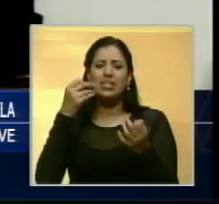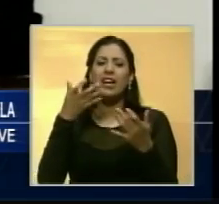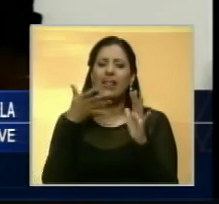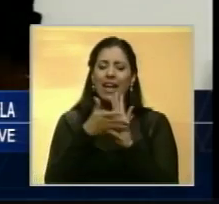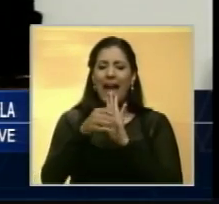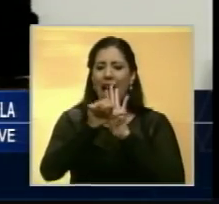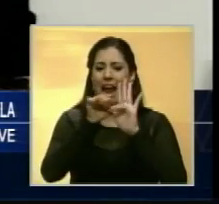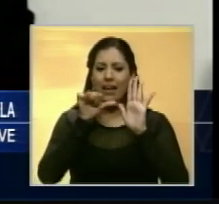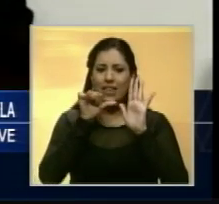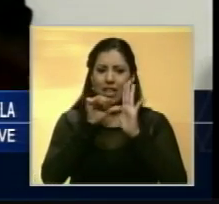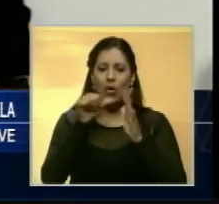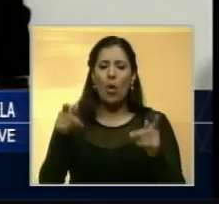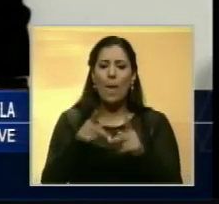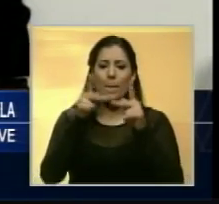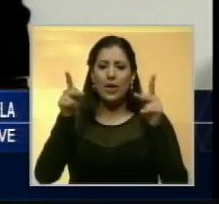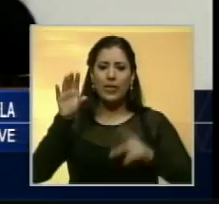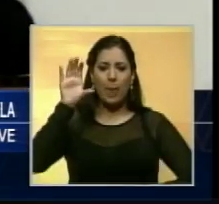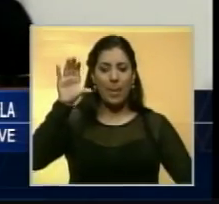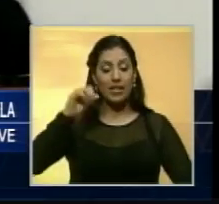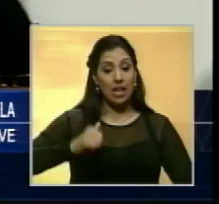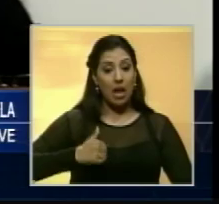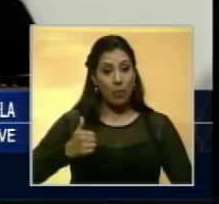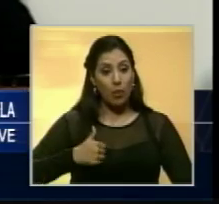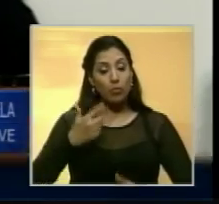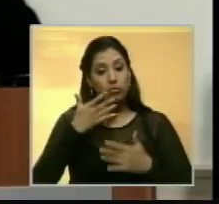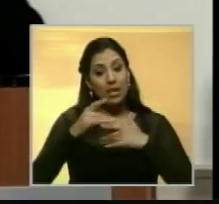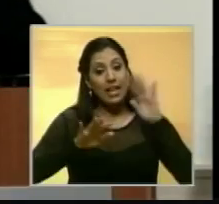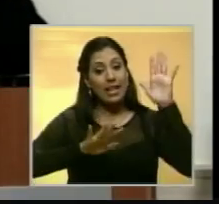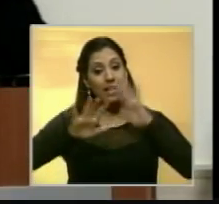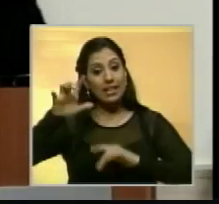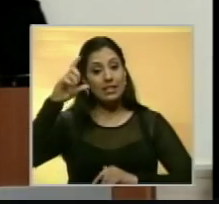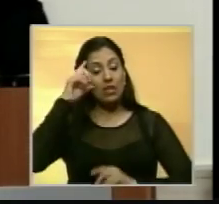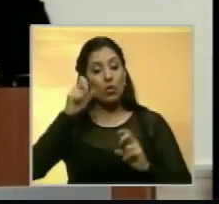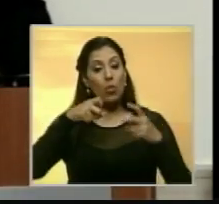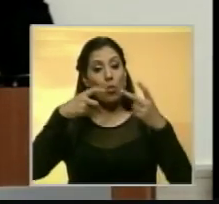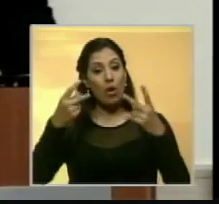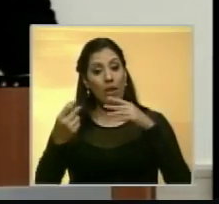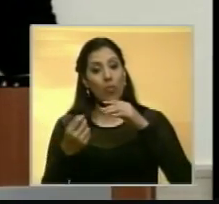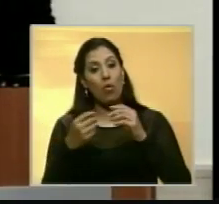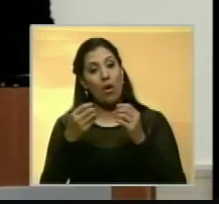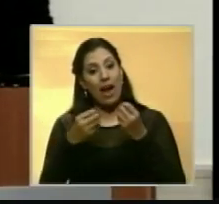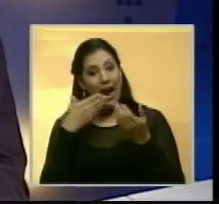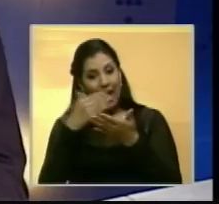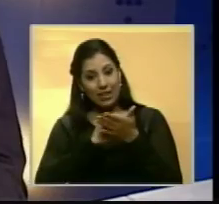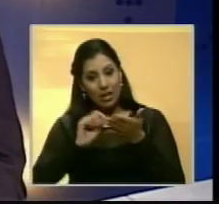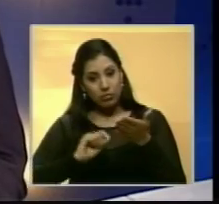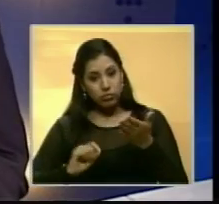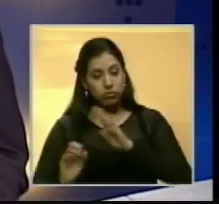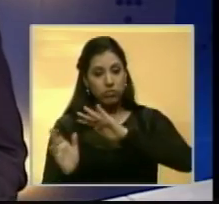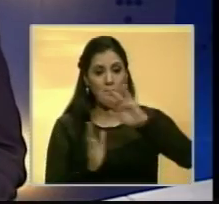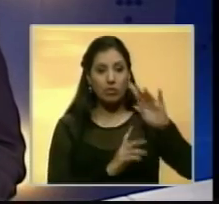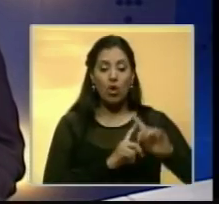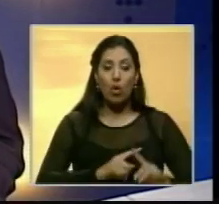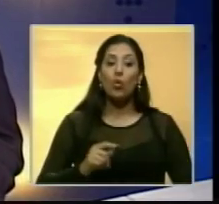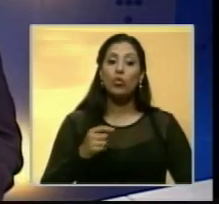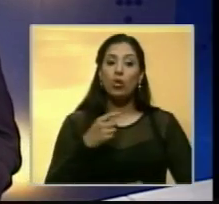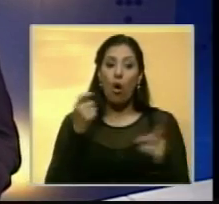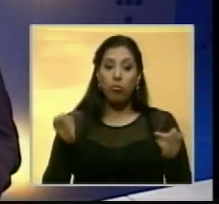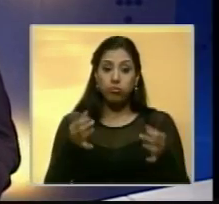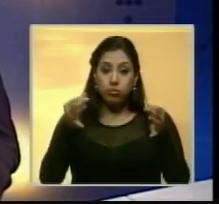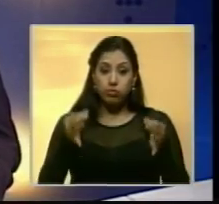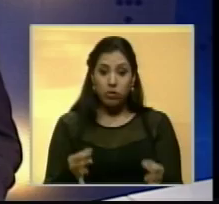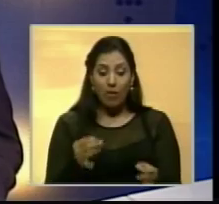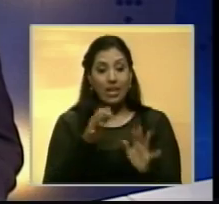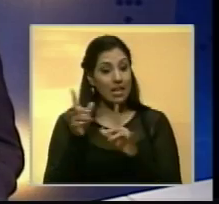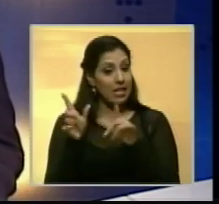un artículo para el diario El País a propósito de los 15 años de la creación del instrumento. Y ya se publicó en Gaceta